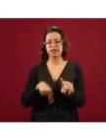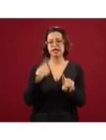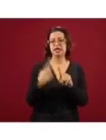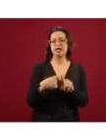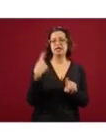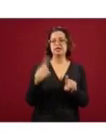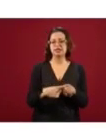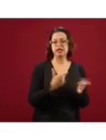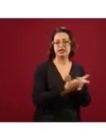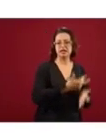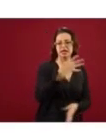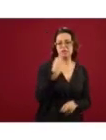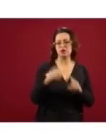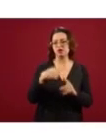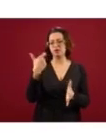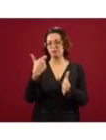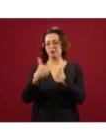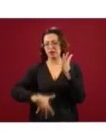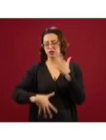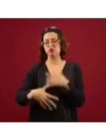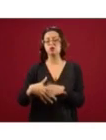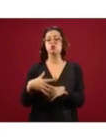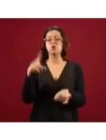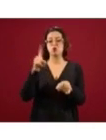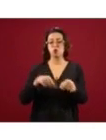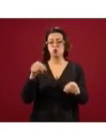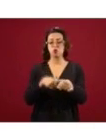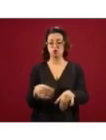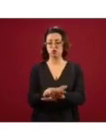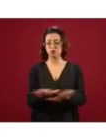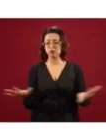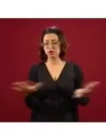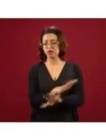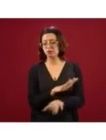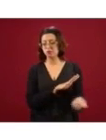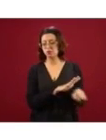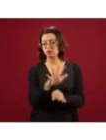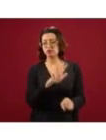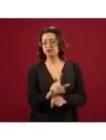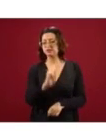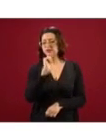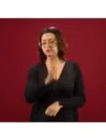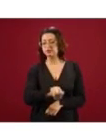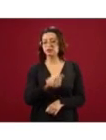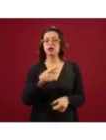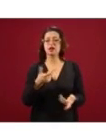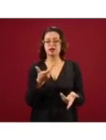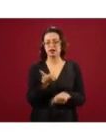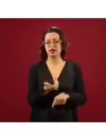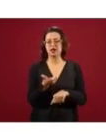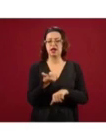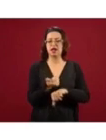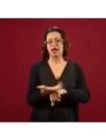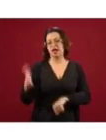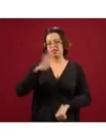field añadió que el informe correspondiente a 13 meses desde que inició la administración actual hubo ligeros repuntes en el precio de las gasolinas